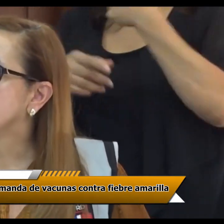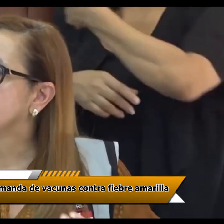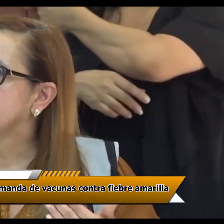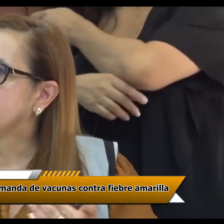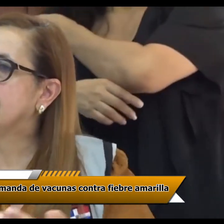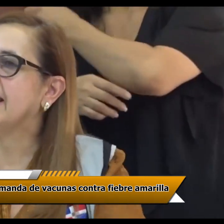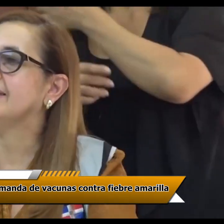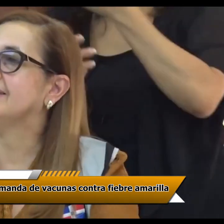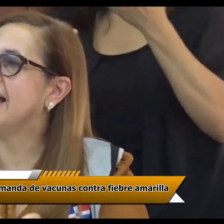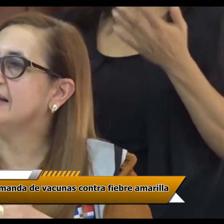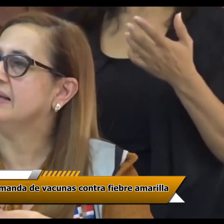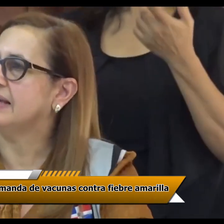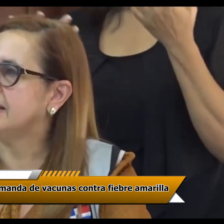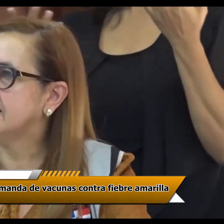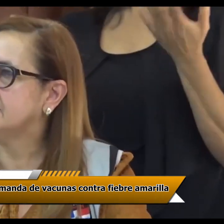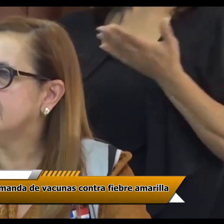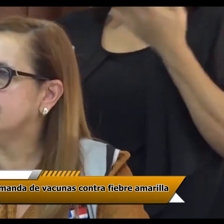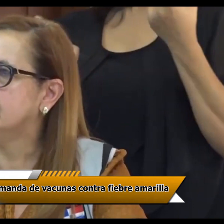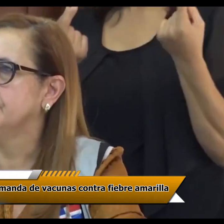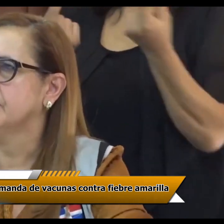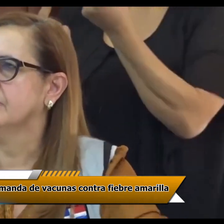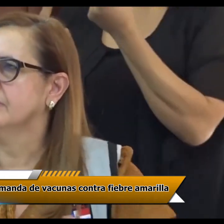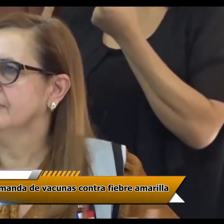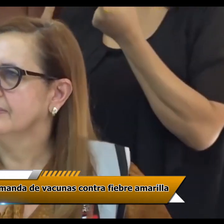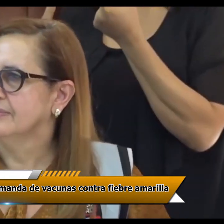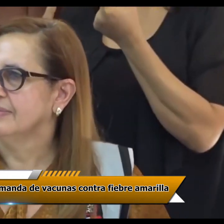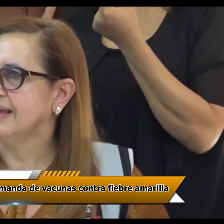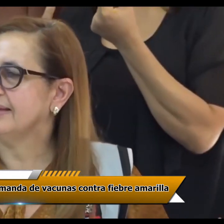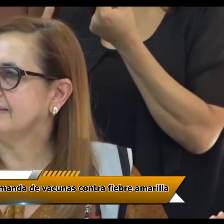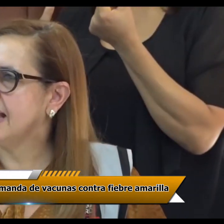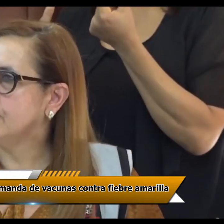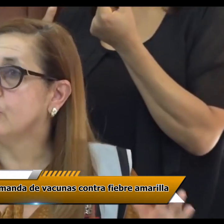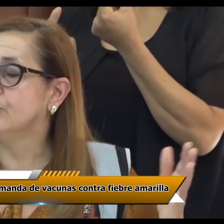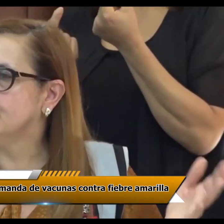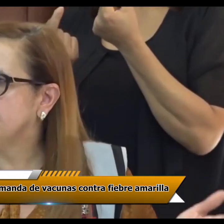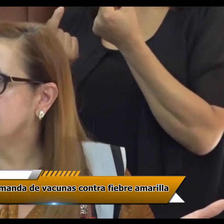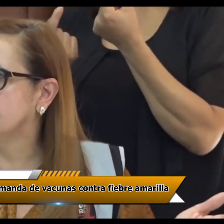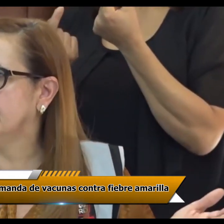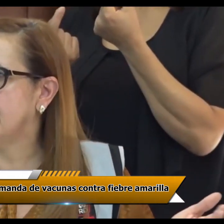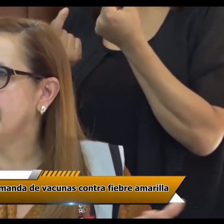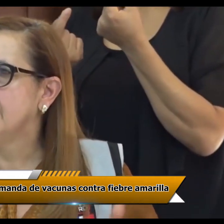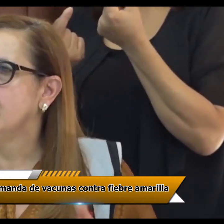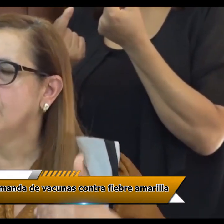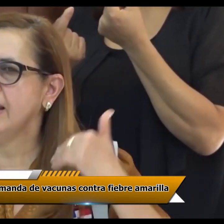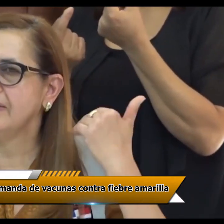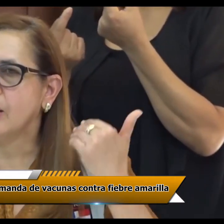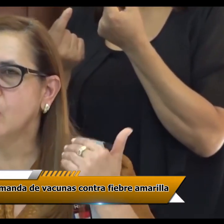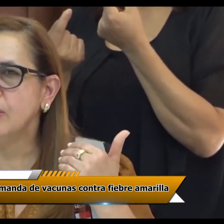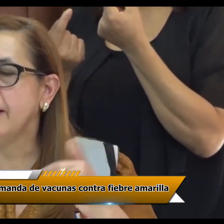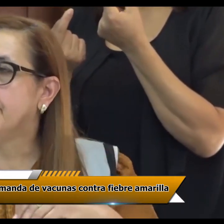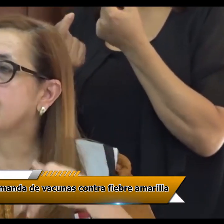vacunan y están, ¿qué están haciendo? Gastando, consumiendo,